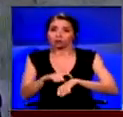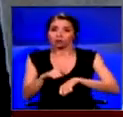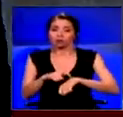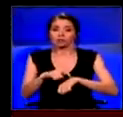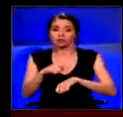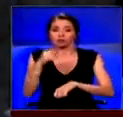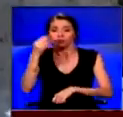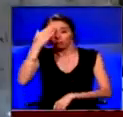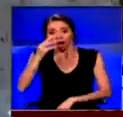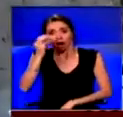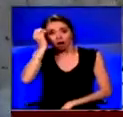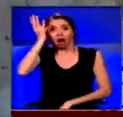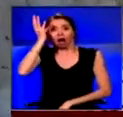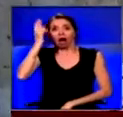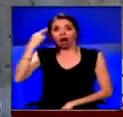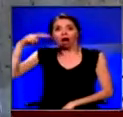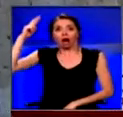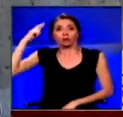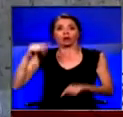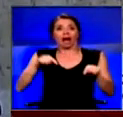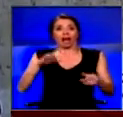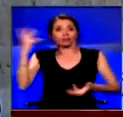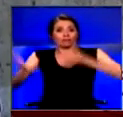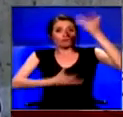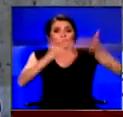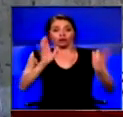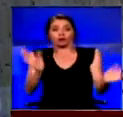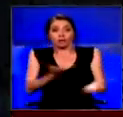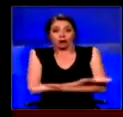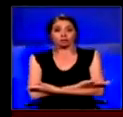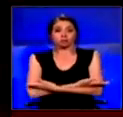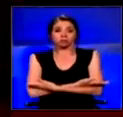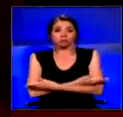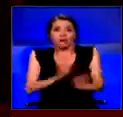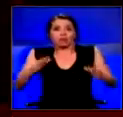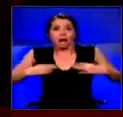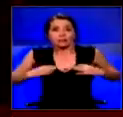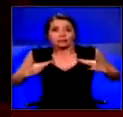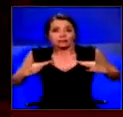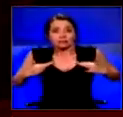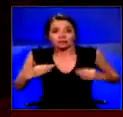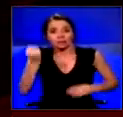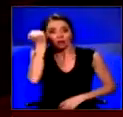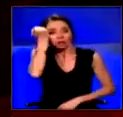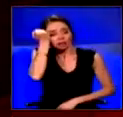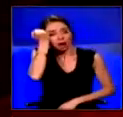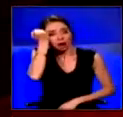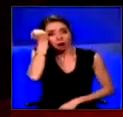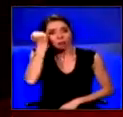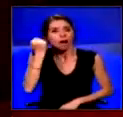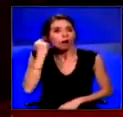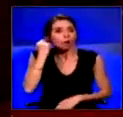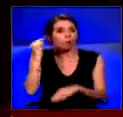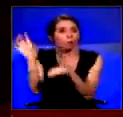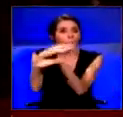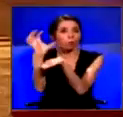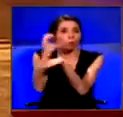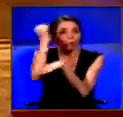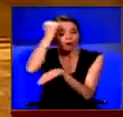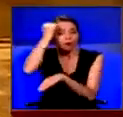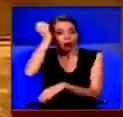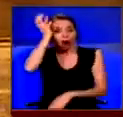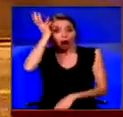malos, recuerdo. Nosotros quedamos brazos cruzados acá, con lo puesto nomás. Están traumatizados con el sonido de sirenas de los